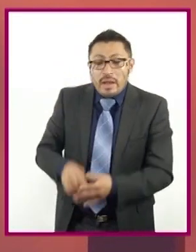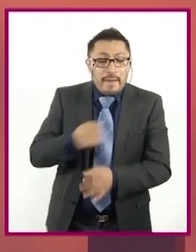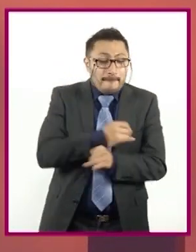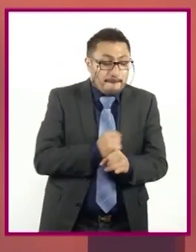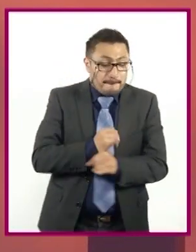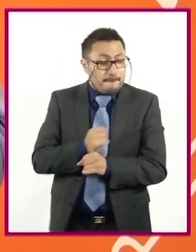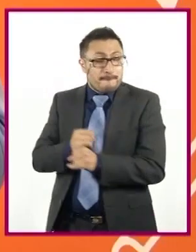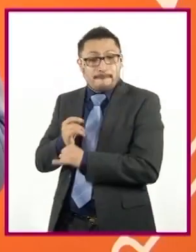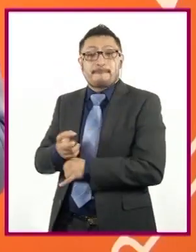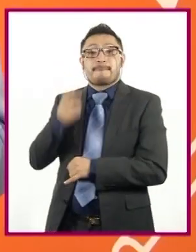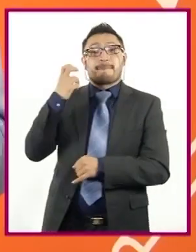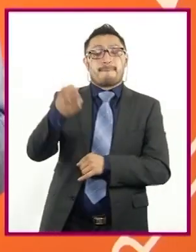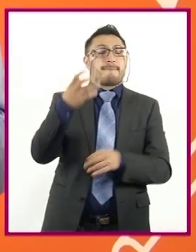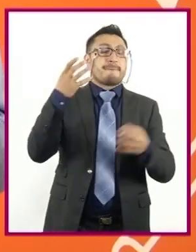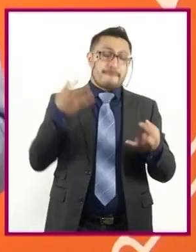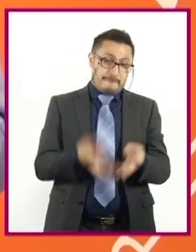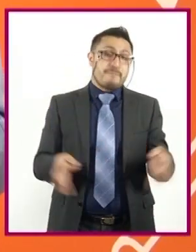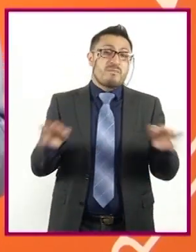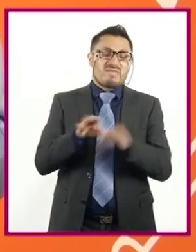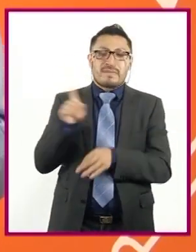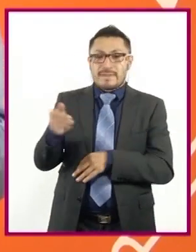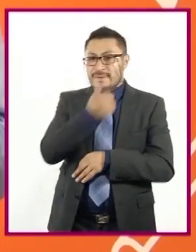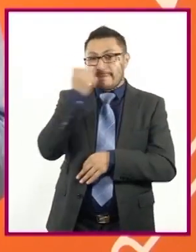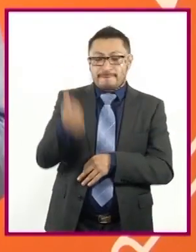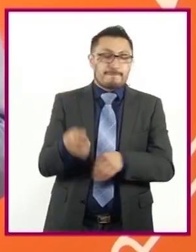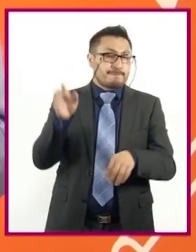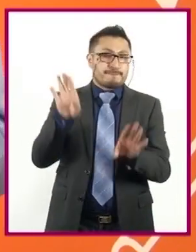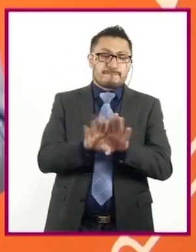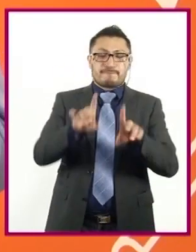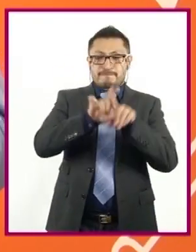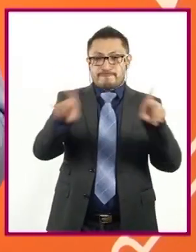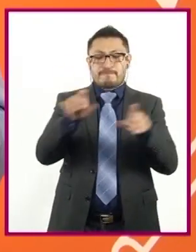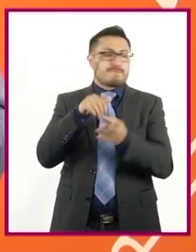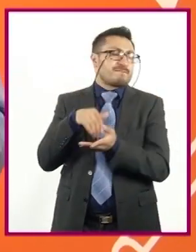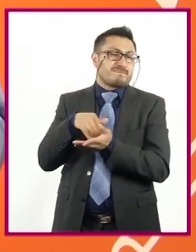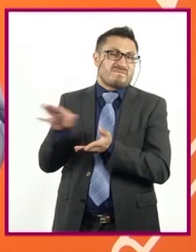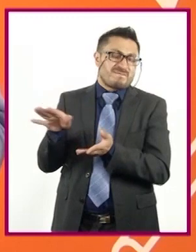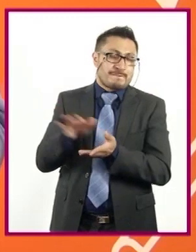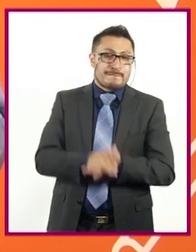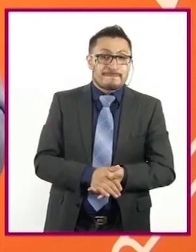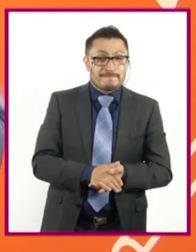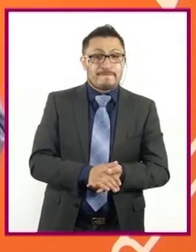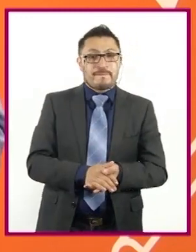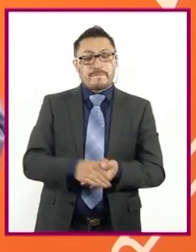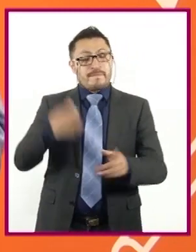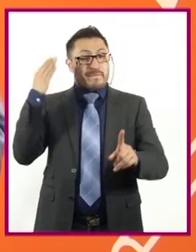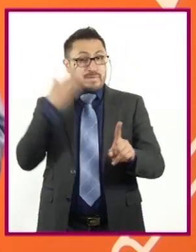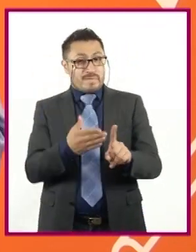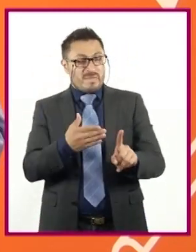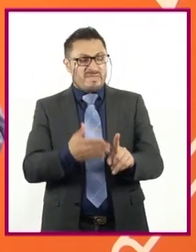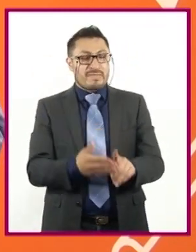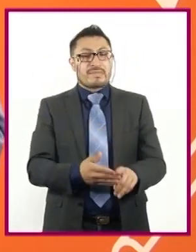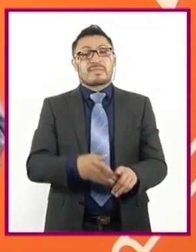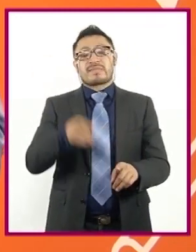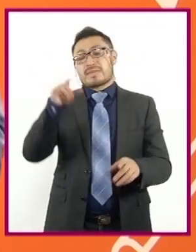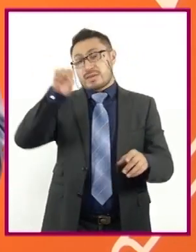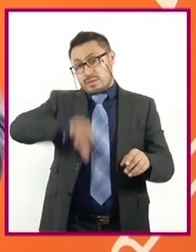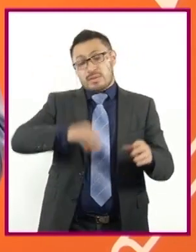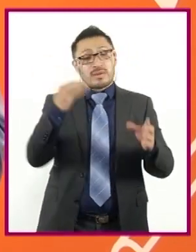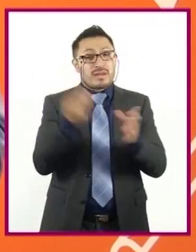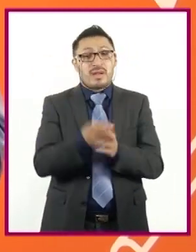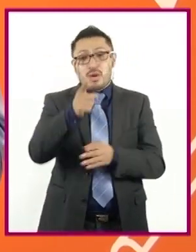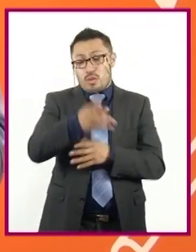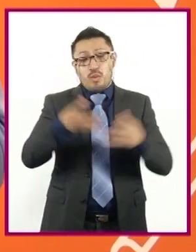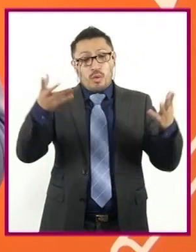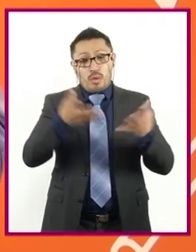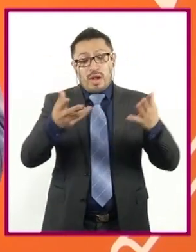es conveniente que el estudiante descarte ese párrafo. Como la finalidad de esta sesión es que ustedes elaboren y